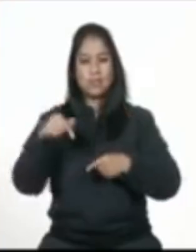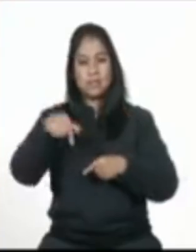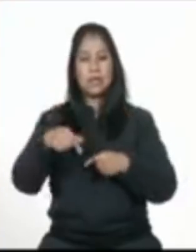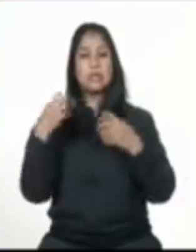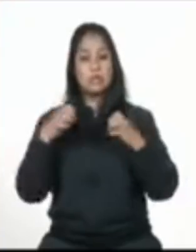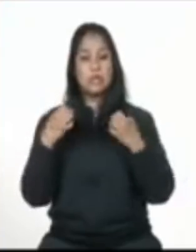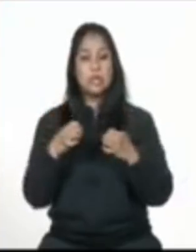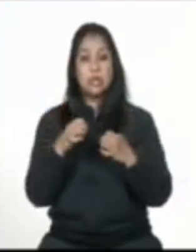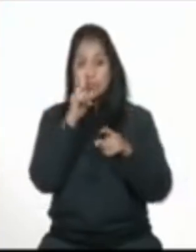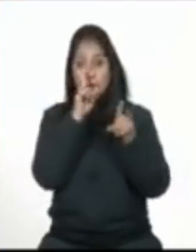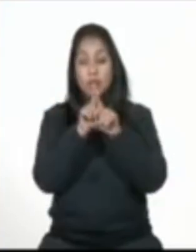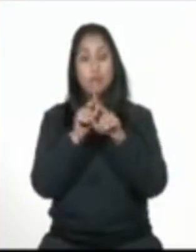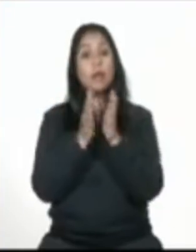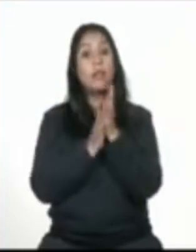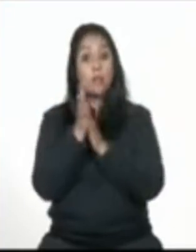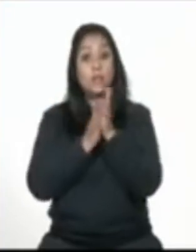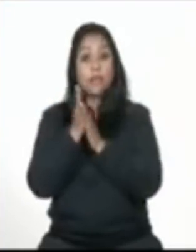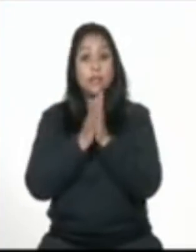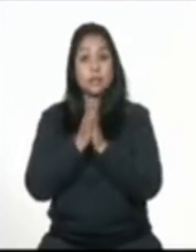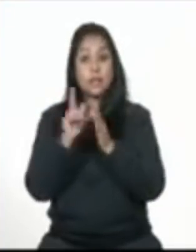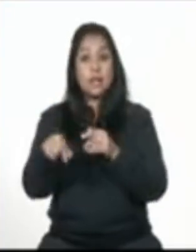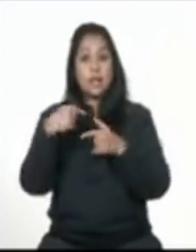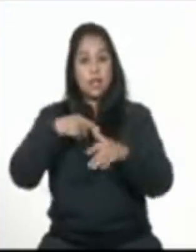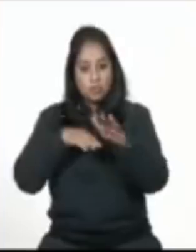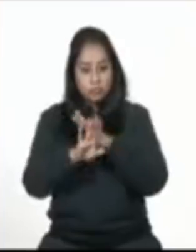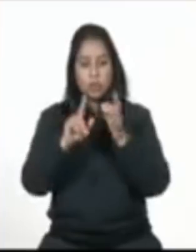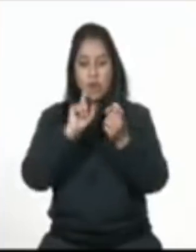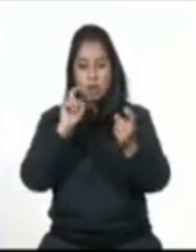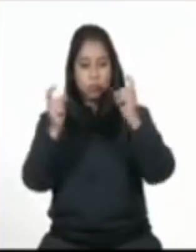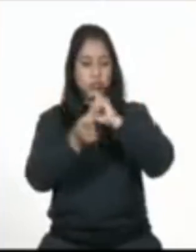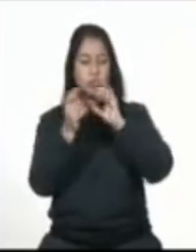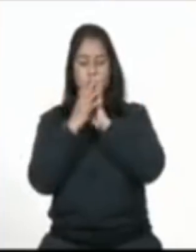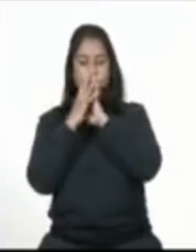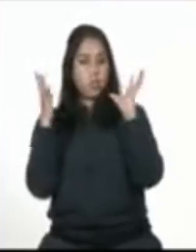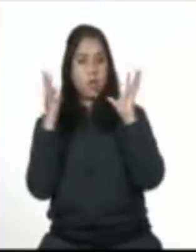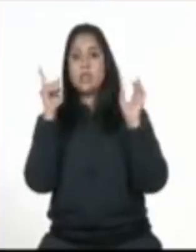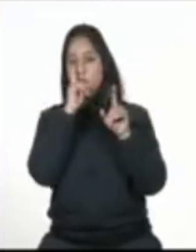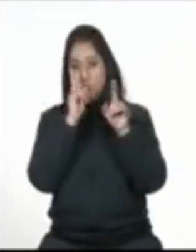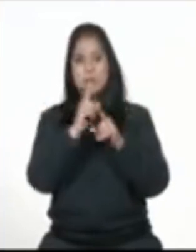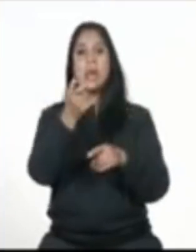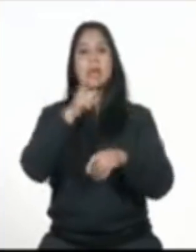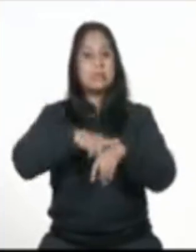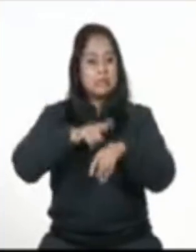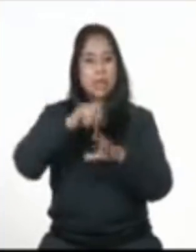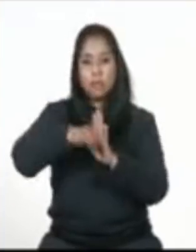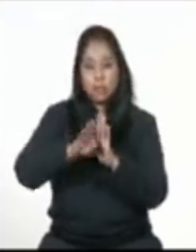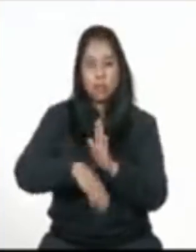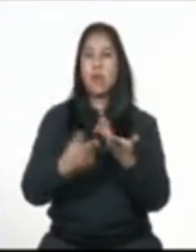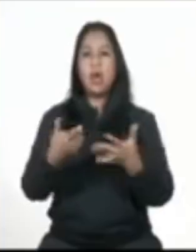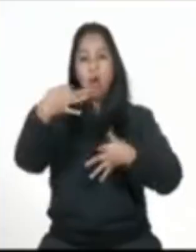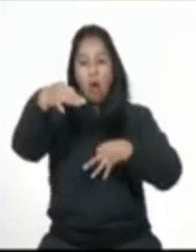también aprovechar a introducir los grandes cambios que van a significar ahorro de tiempo, ahorro de papel y de